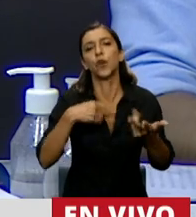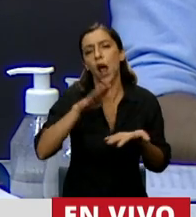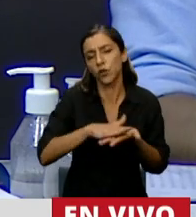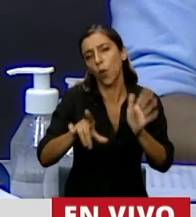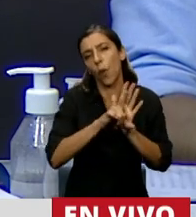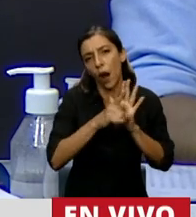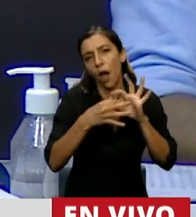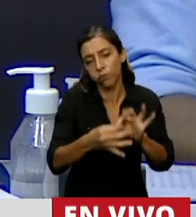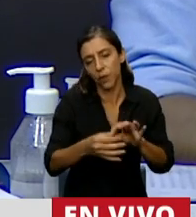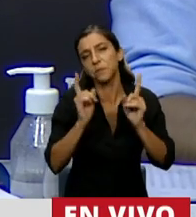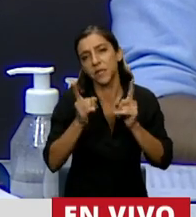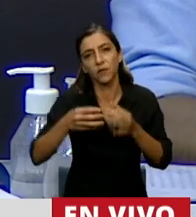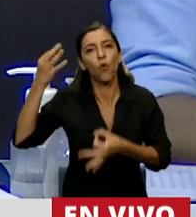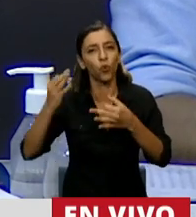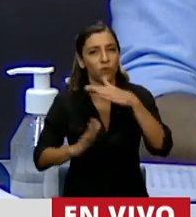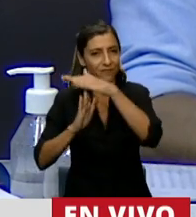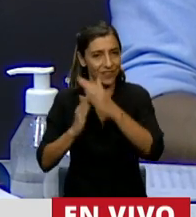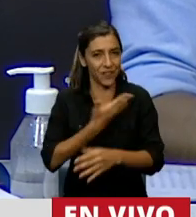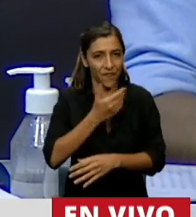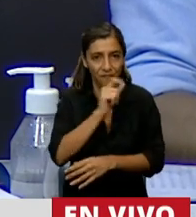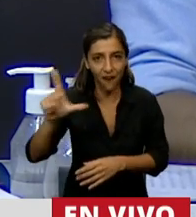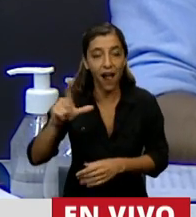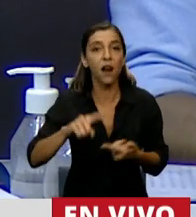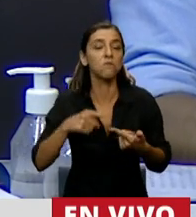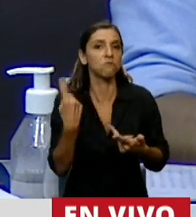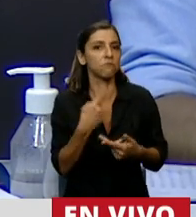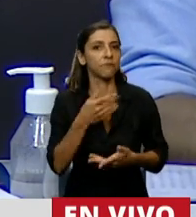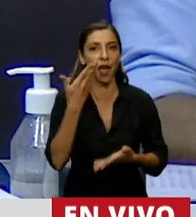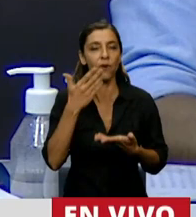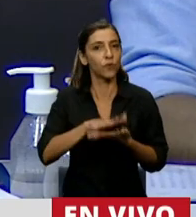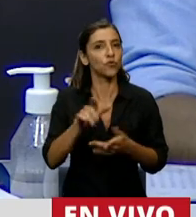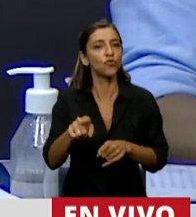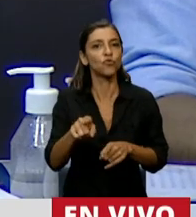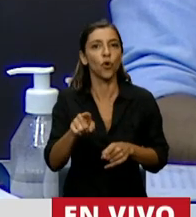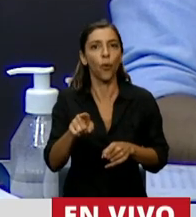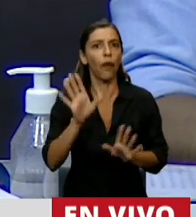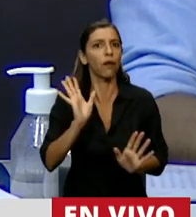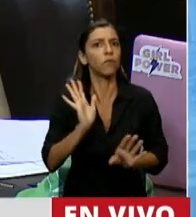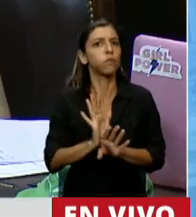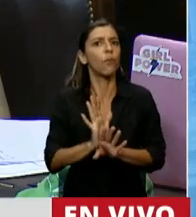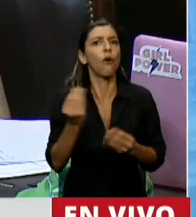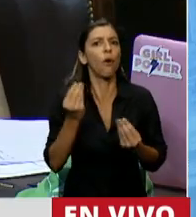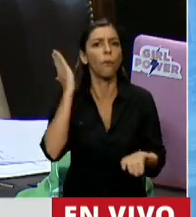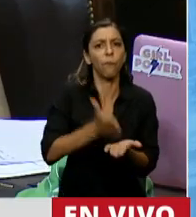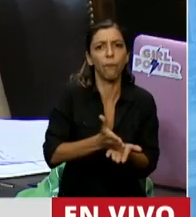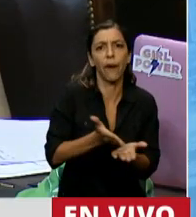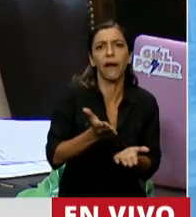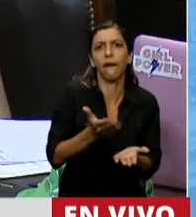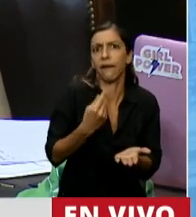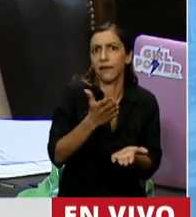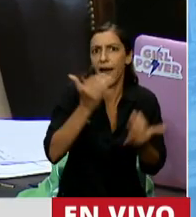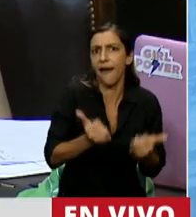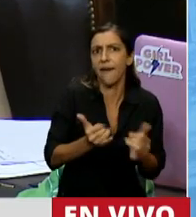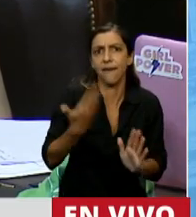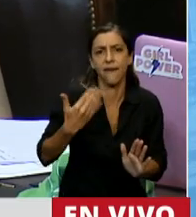legalidad, sobre el fallo FAL. Dijimos sobre lo que significaba la despenalización existente desde